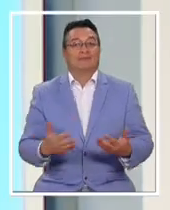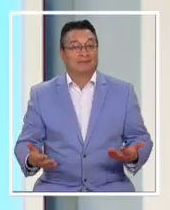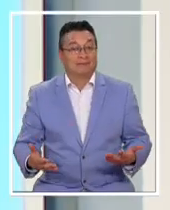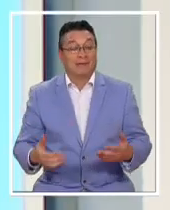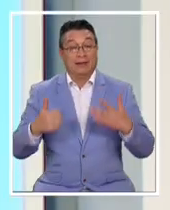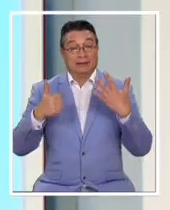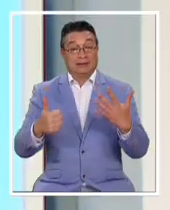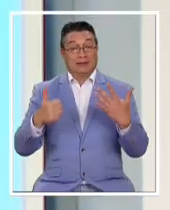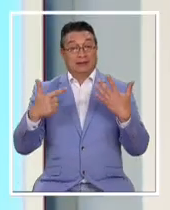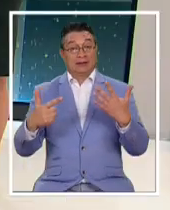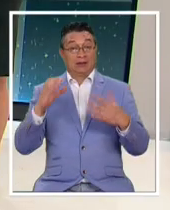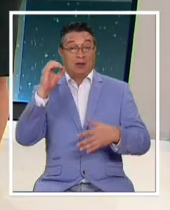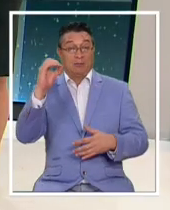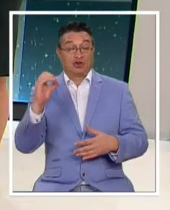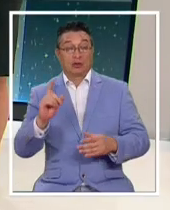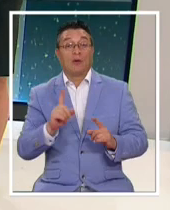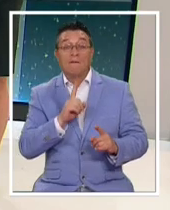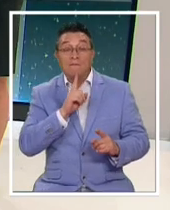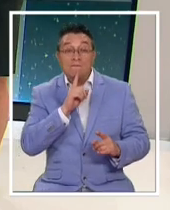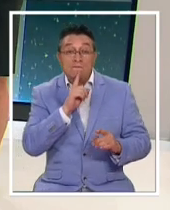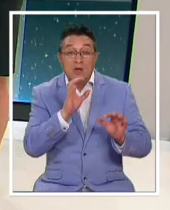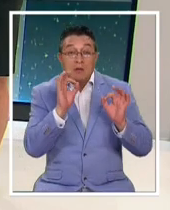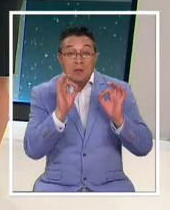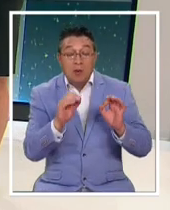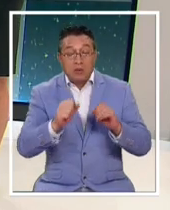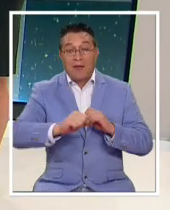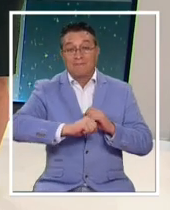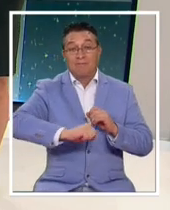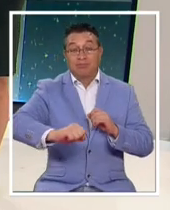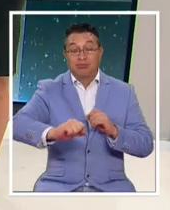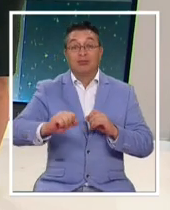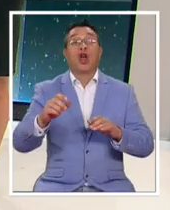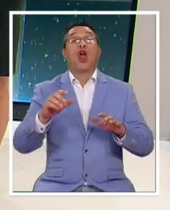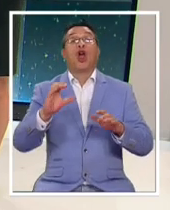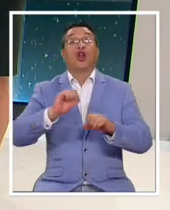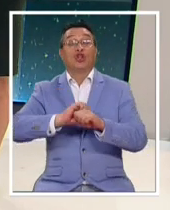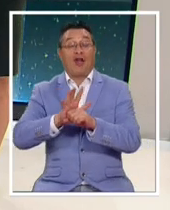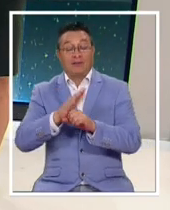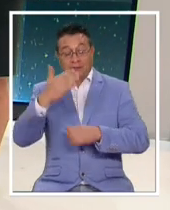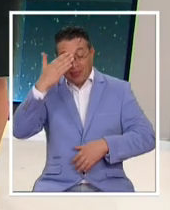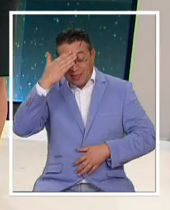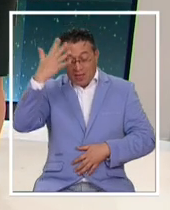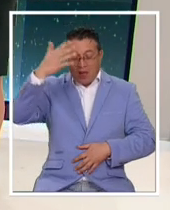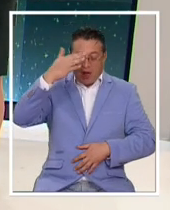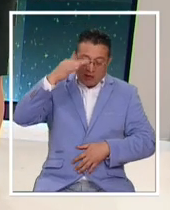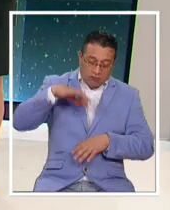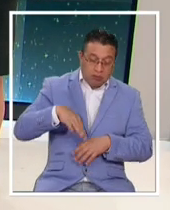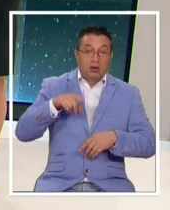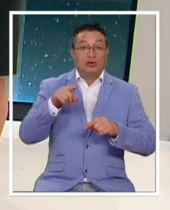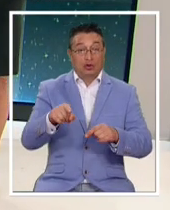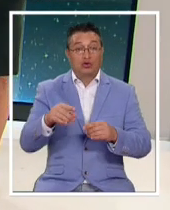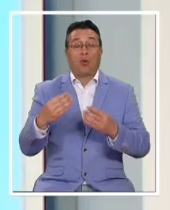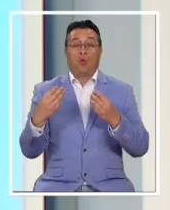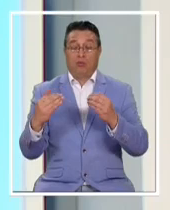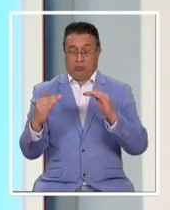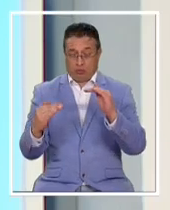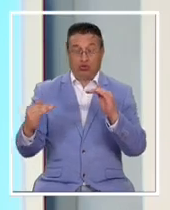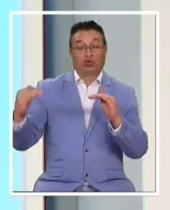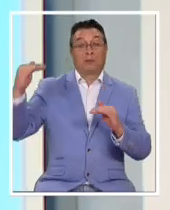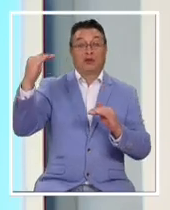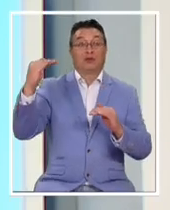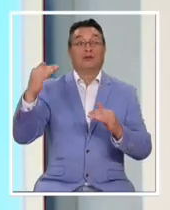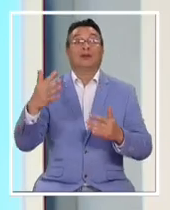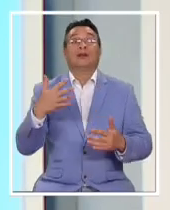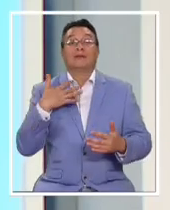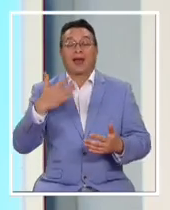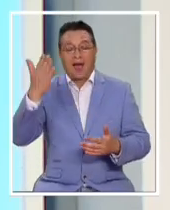El 67% de efectividad para prevenir COVID-19 sintomático es una cifra superior, por ejemplo, a